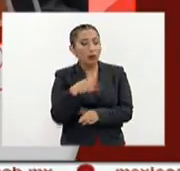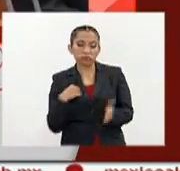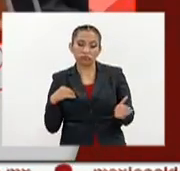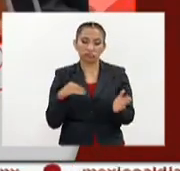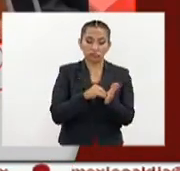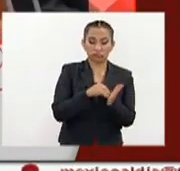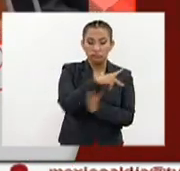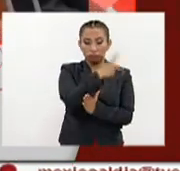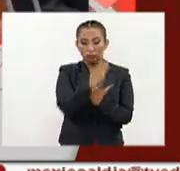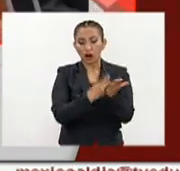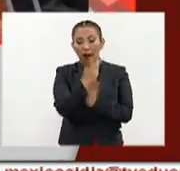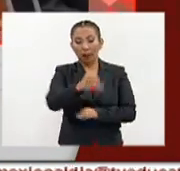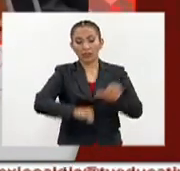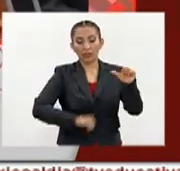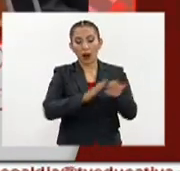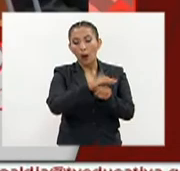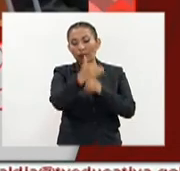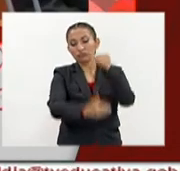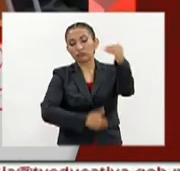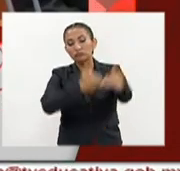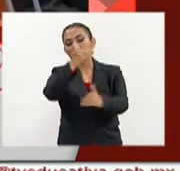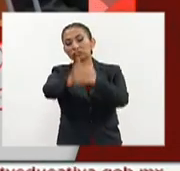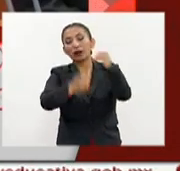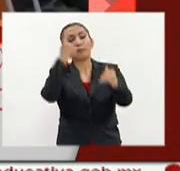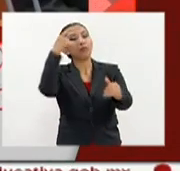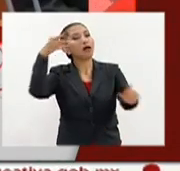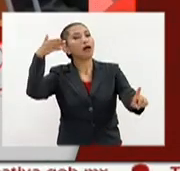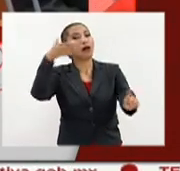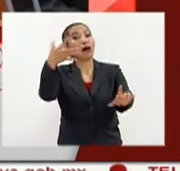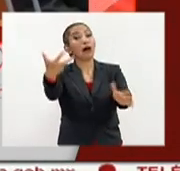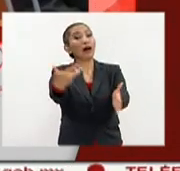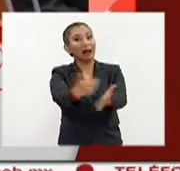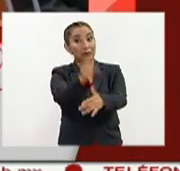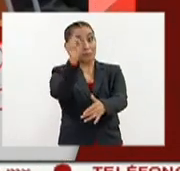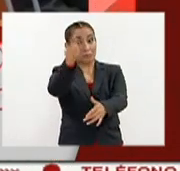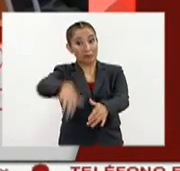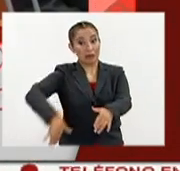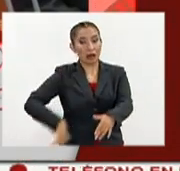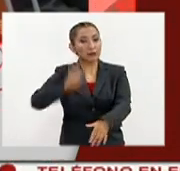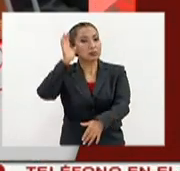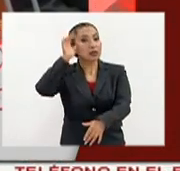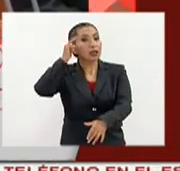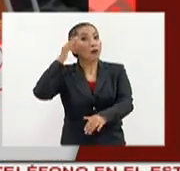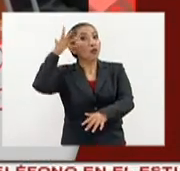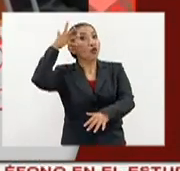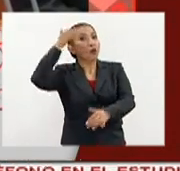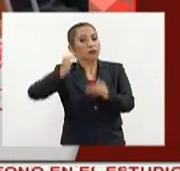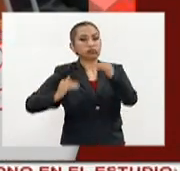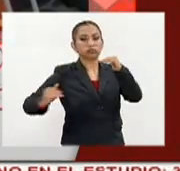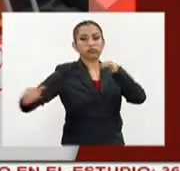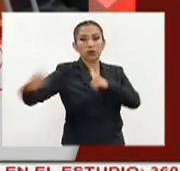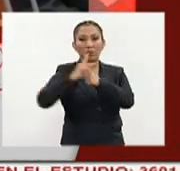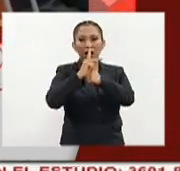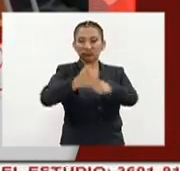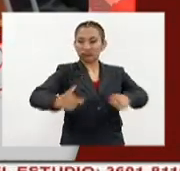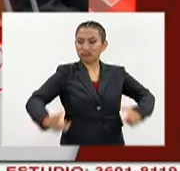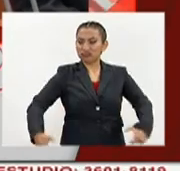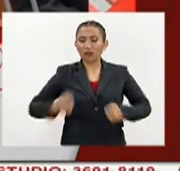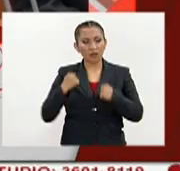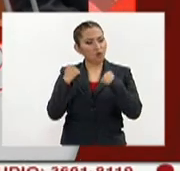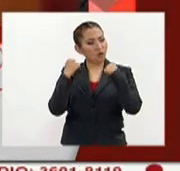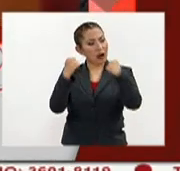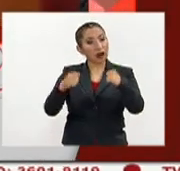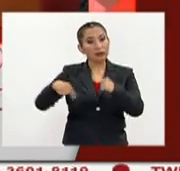establecer el programa de acciones con la finalidad de lograr, como bien dices, que China sea una potencia líder, que